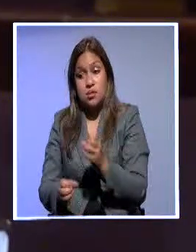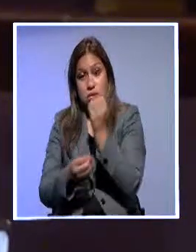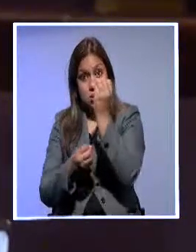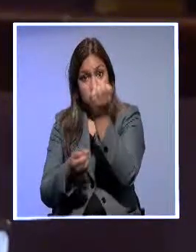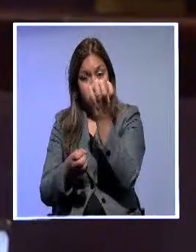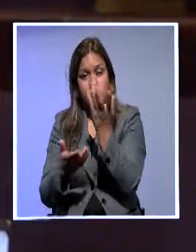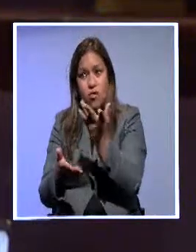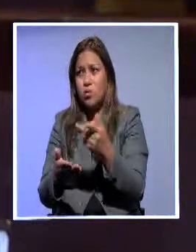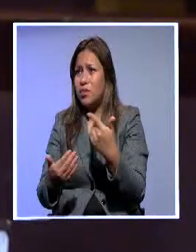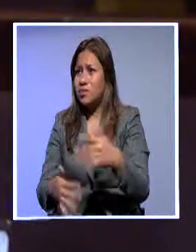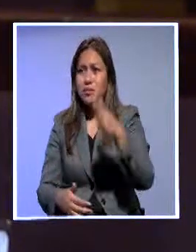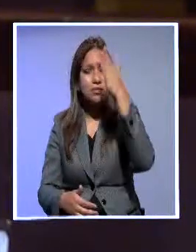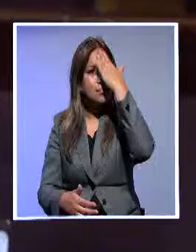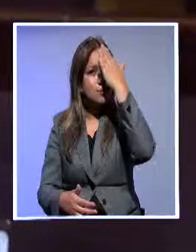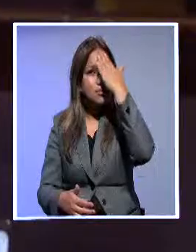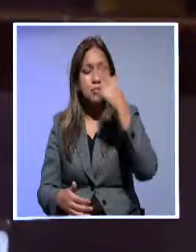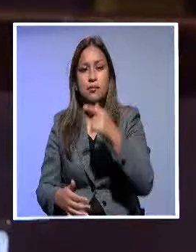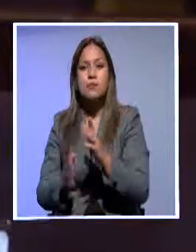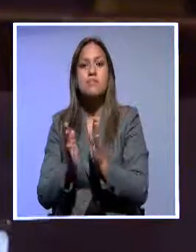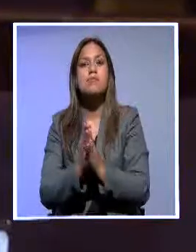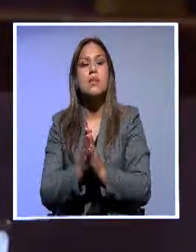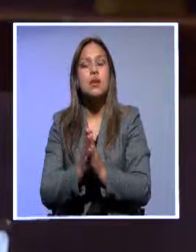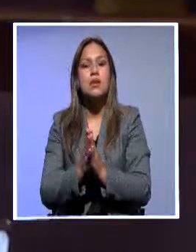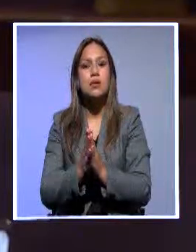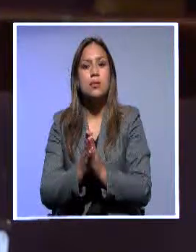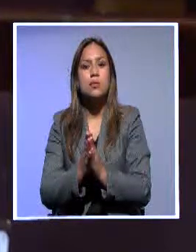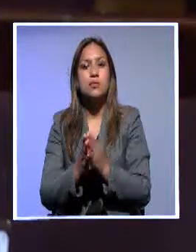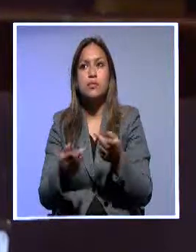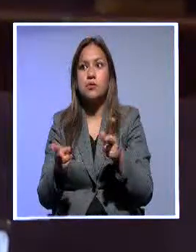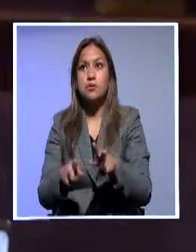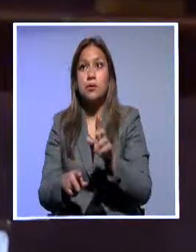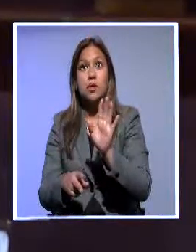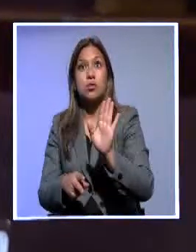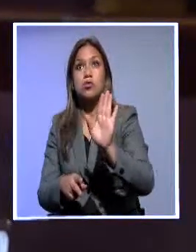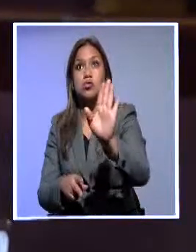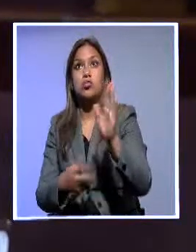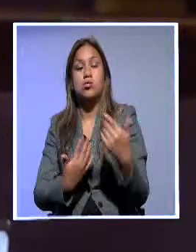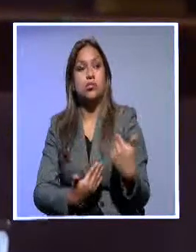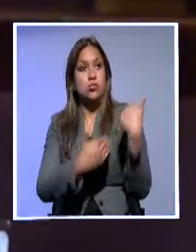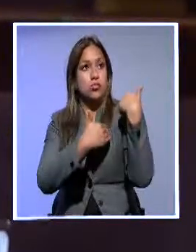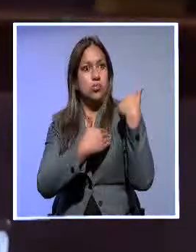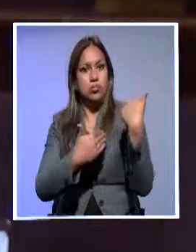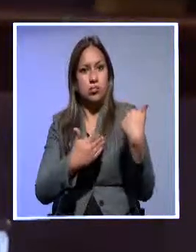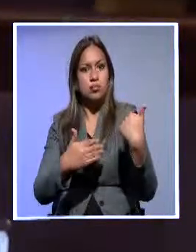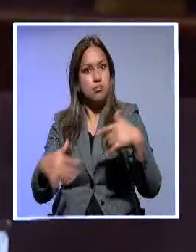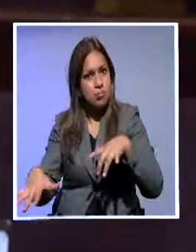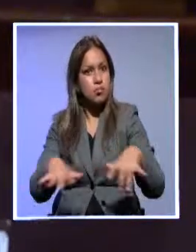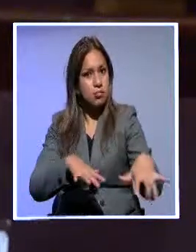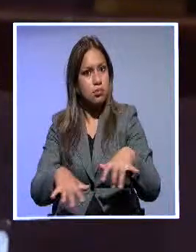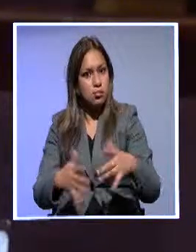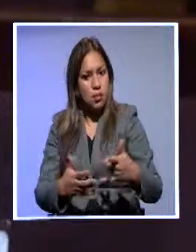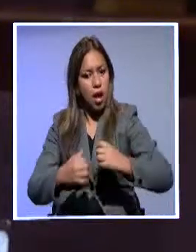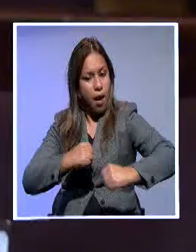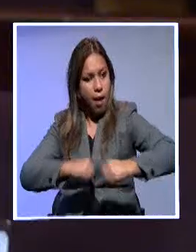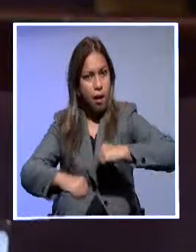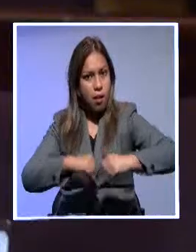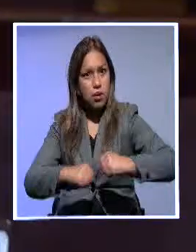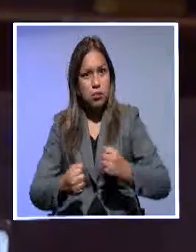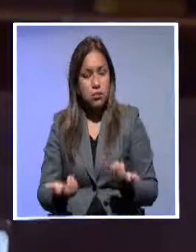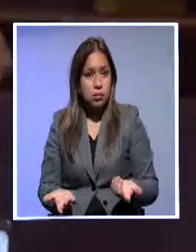organismos competentes solicitándoles además que en el marco de sus competencias actúen cosa que